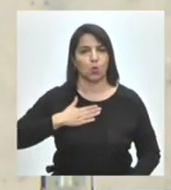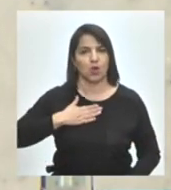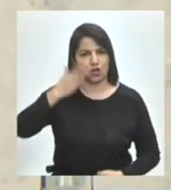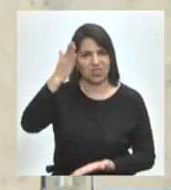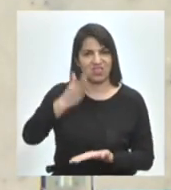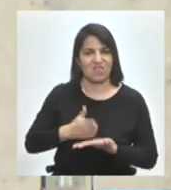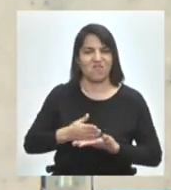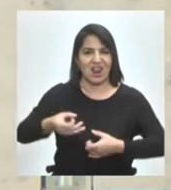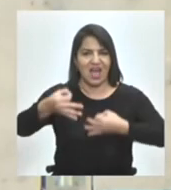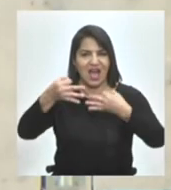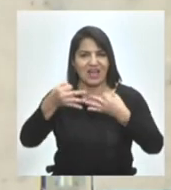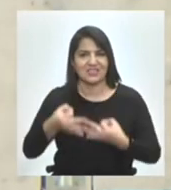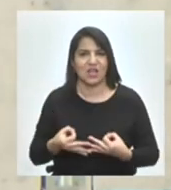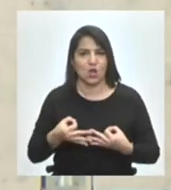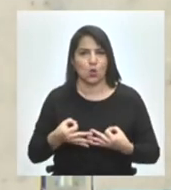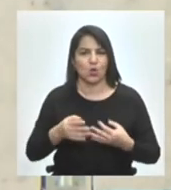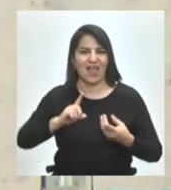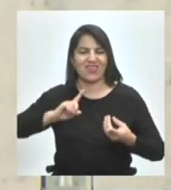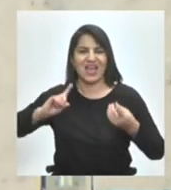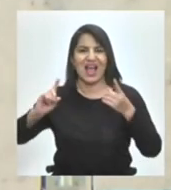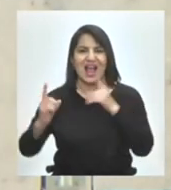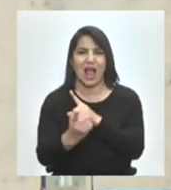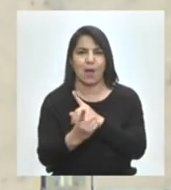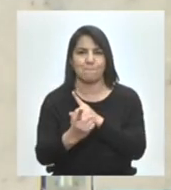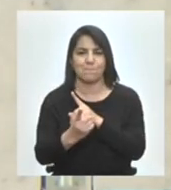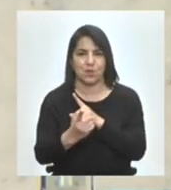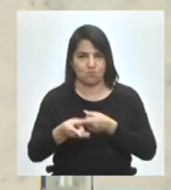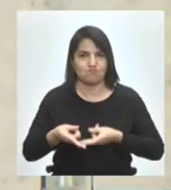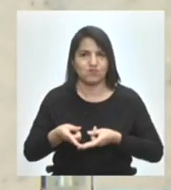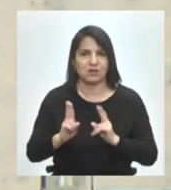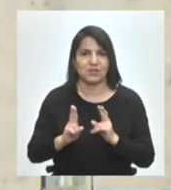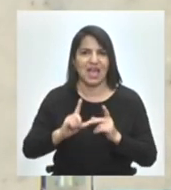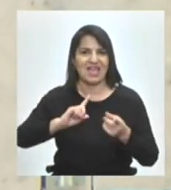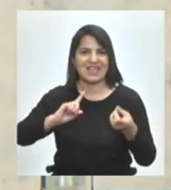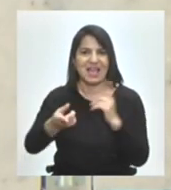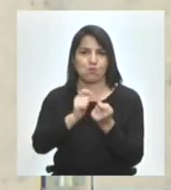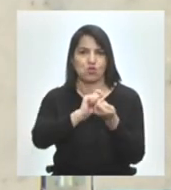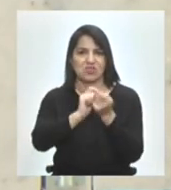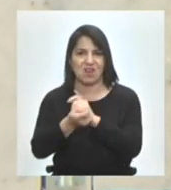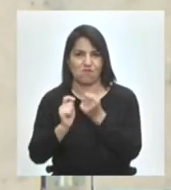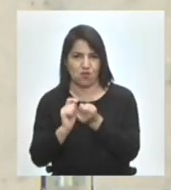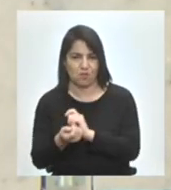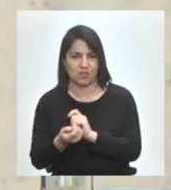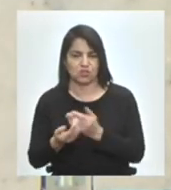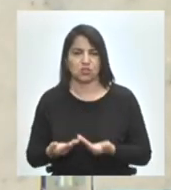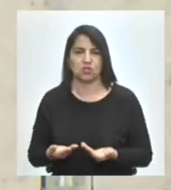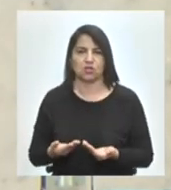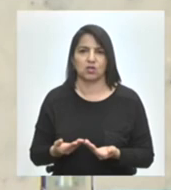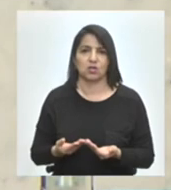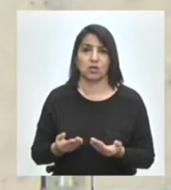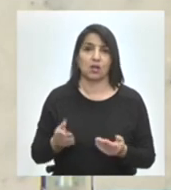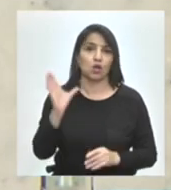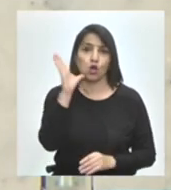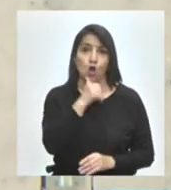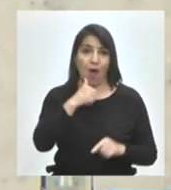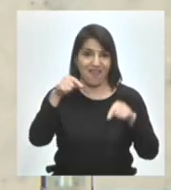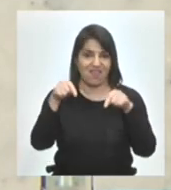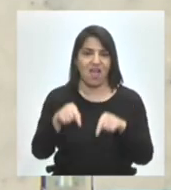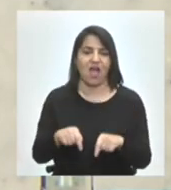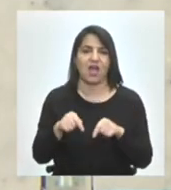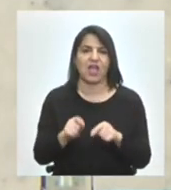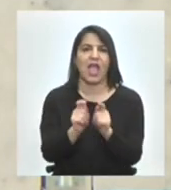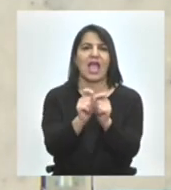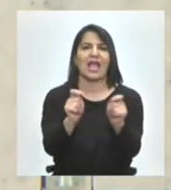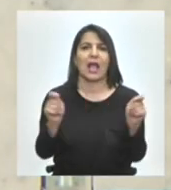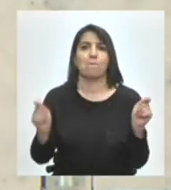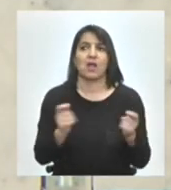asegurar la viabilidad de los cambios y la viabilidad de las transformaciones. Aquí no hay espacios para campañas